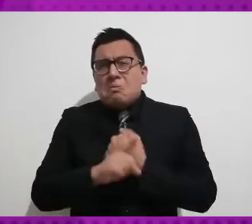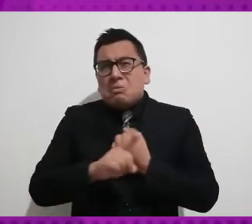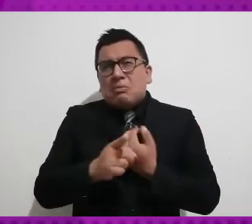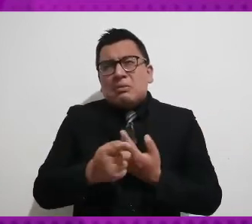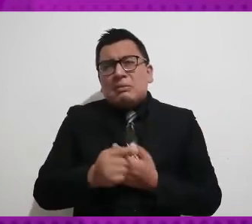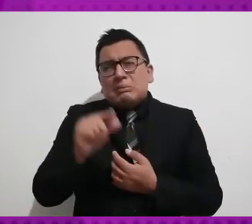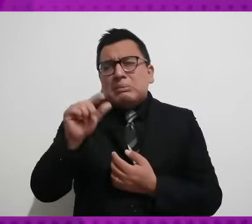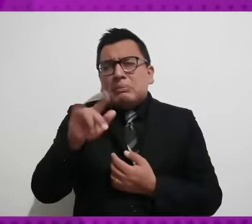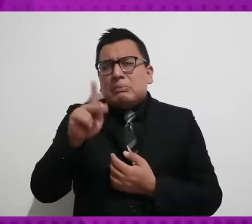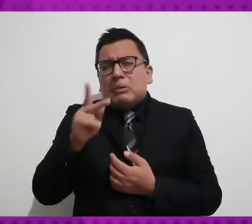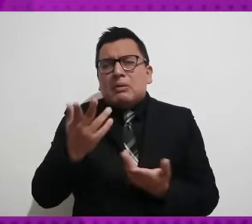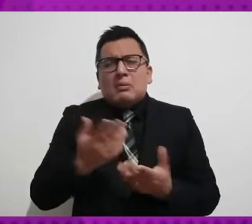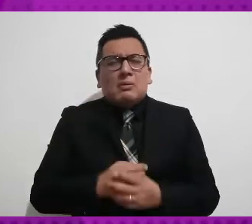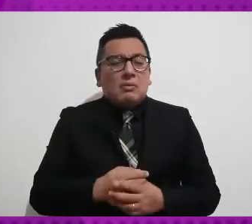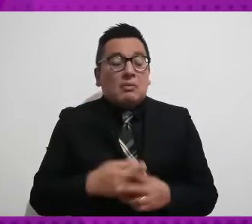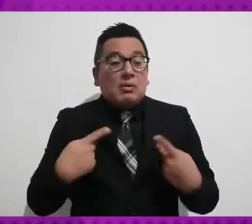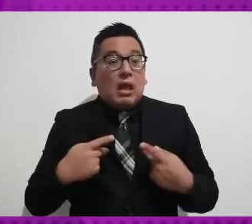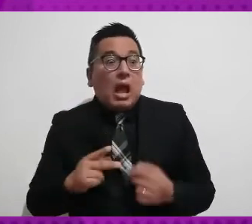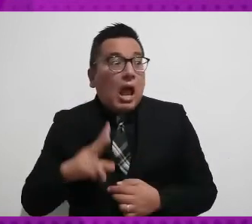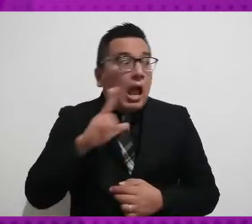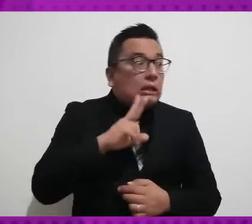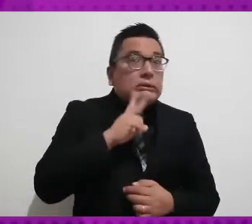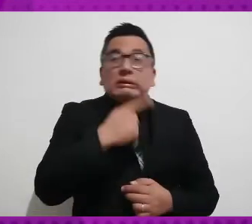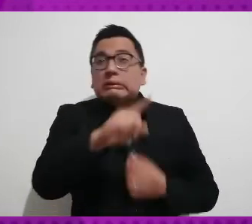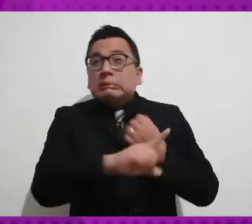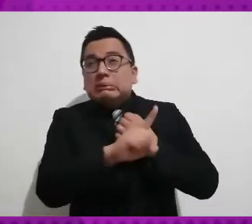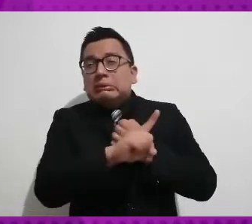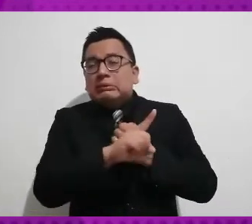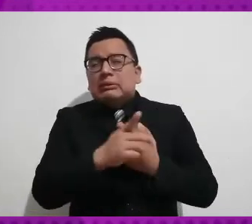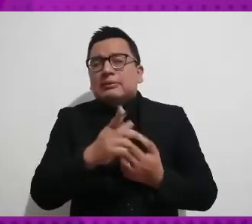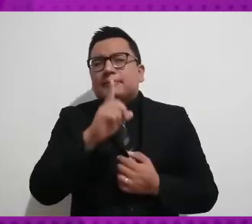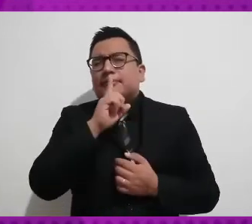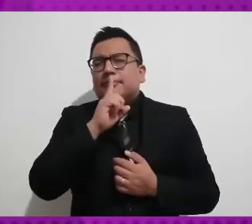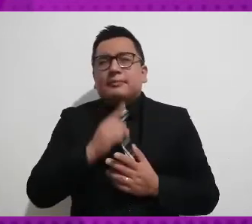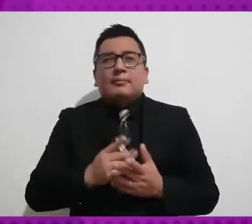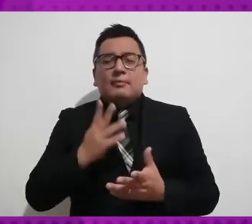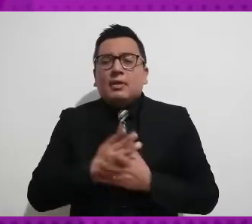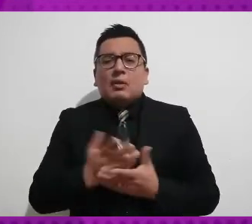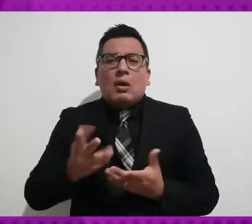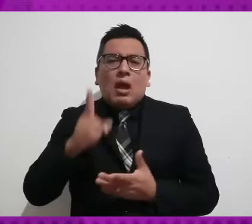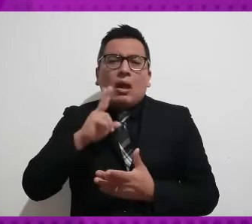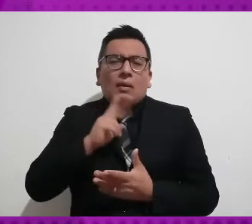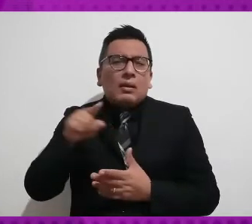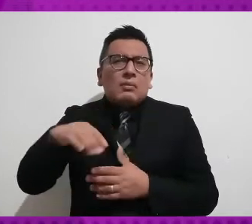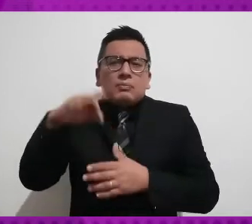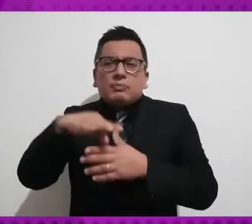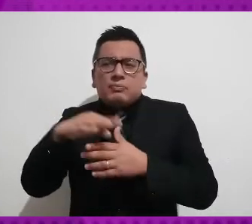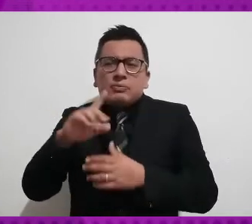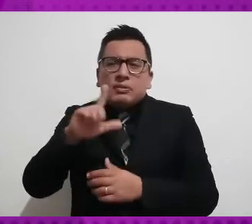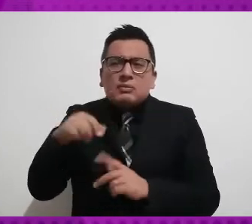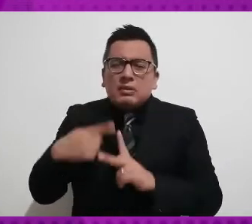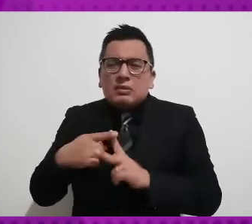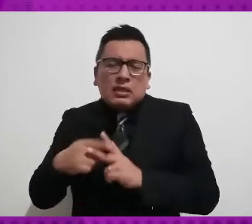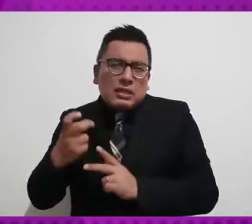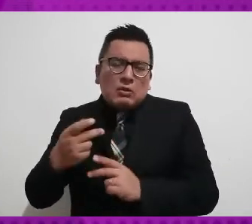fueron mínimas. No fue tanto la nota del reportero en la calle, sino durante el proceso o ya con los resultados. Y creo